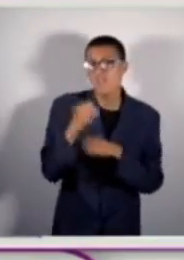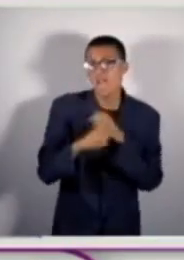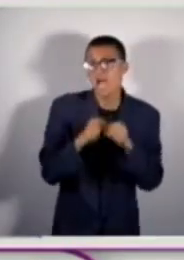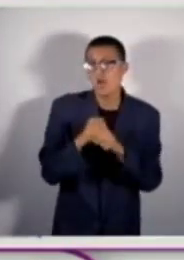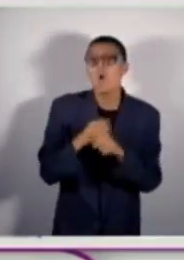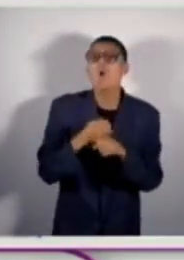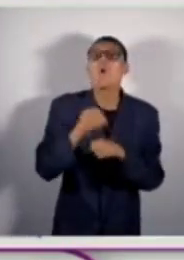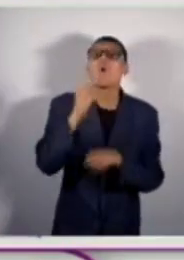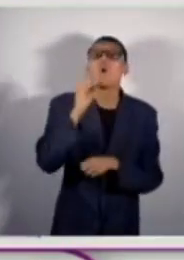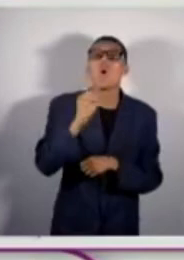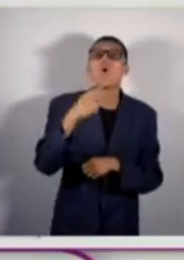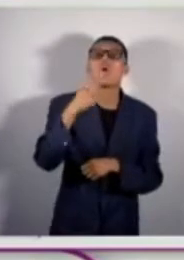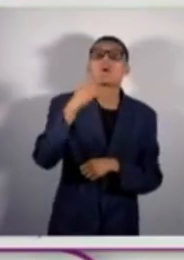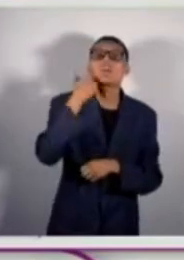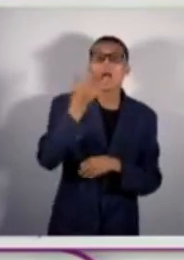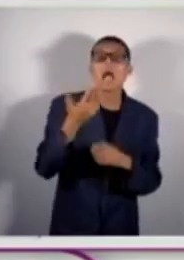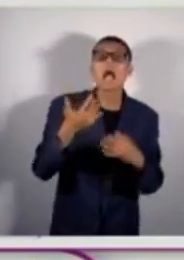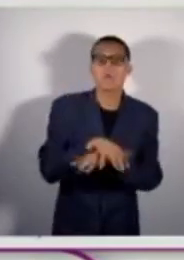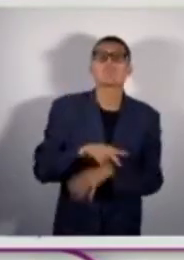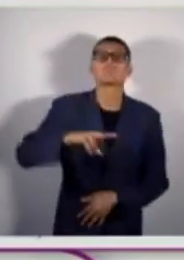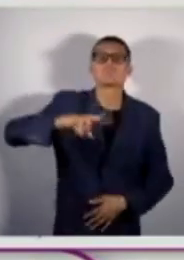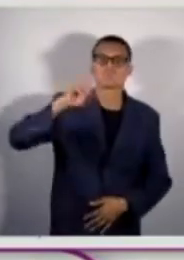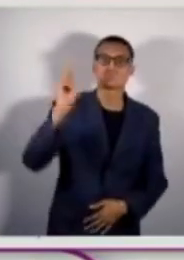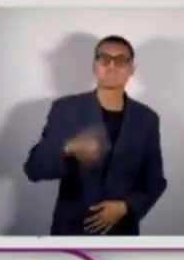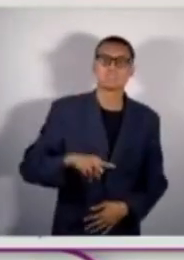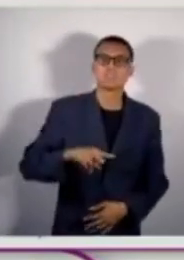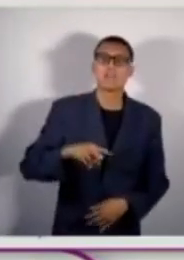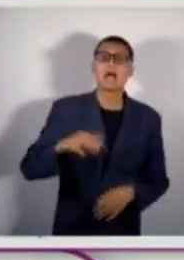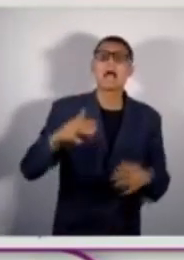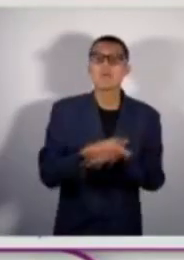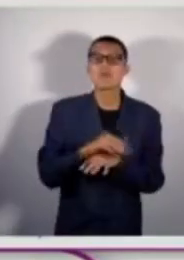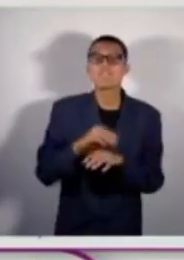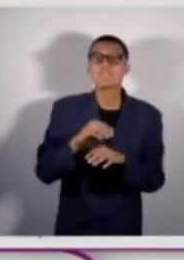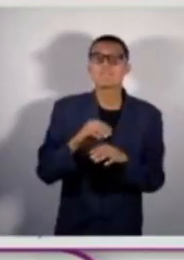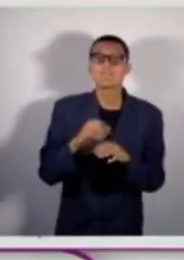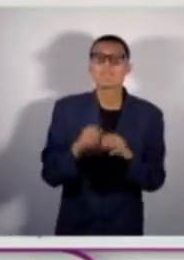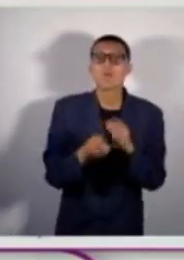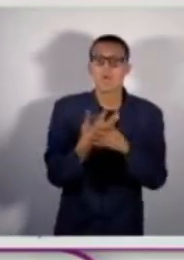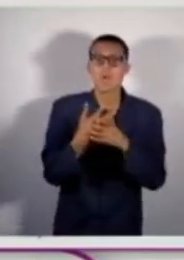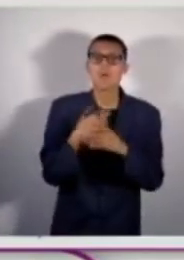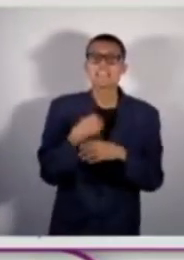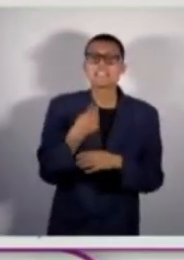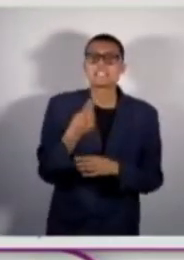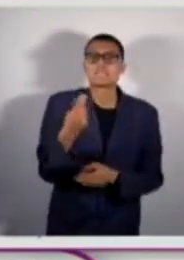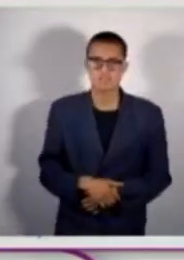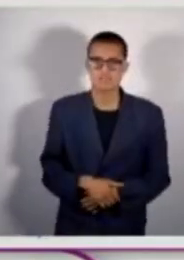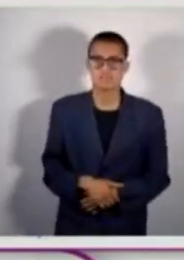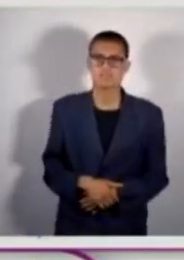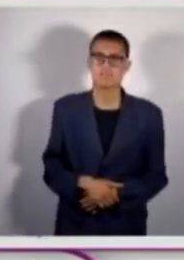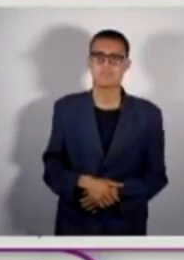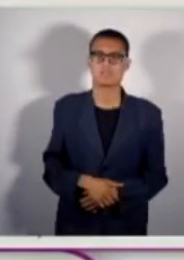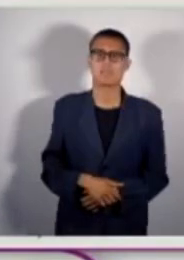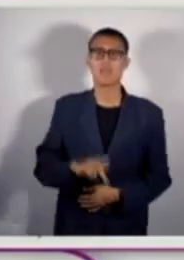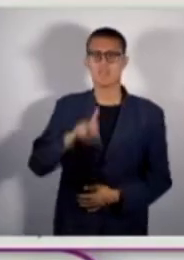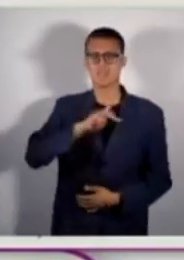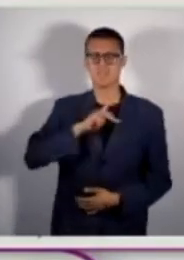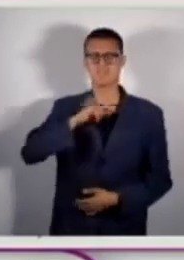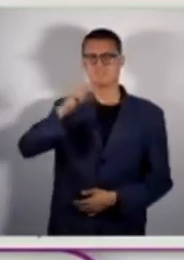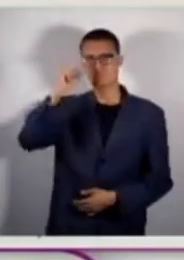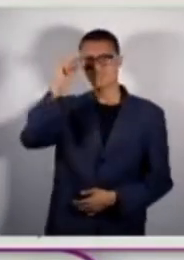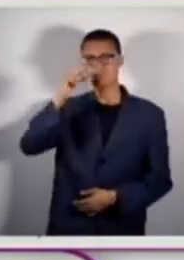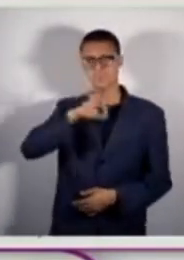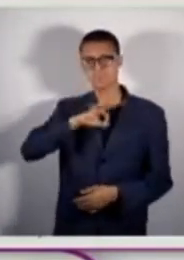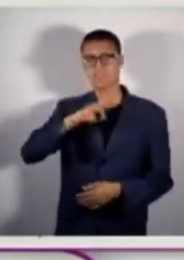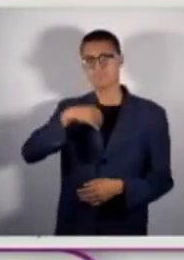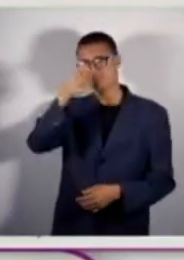o impulsar un cambio verdadero, una transformación que le urge a León. Tengo la capacidad y